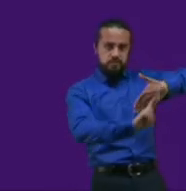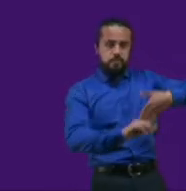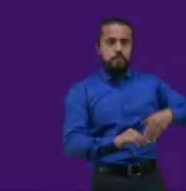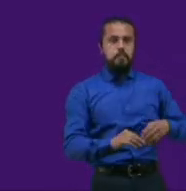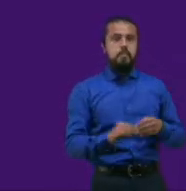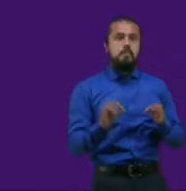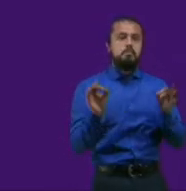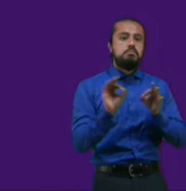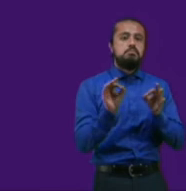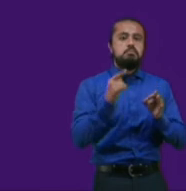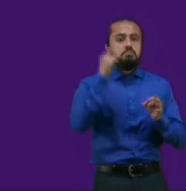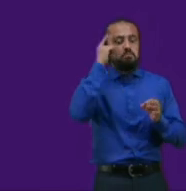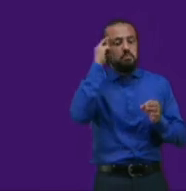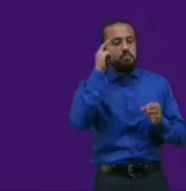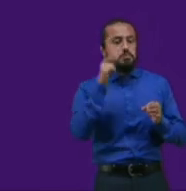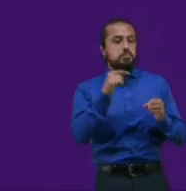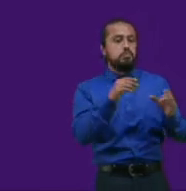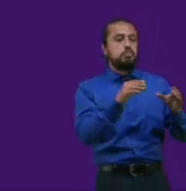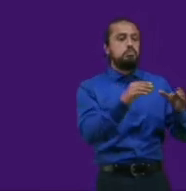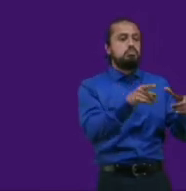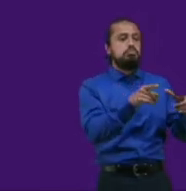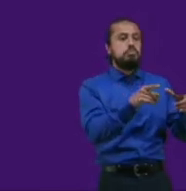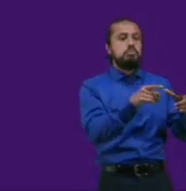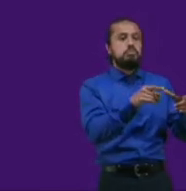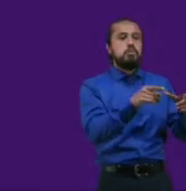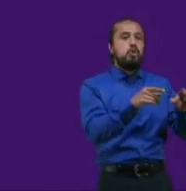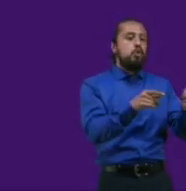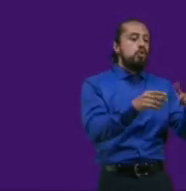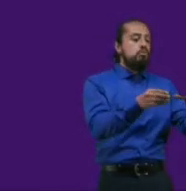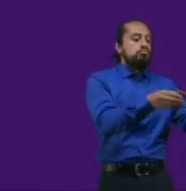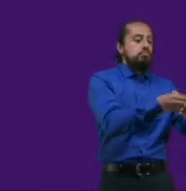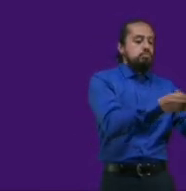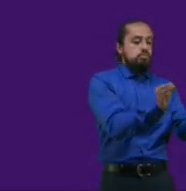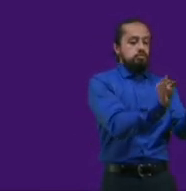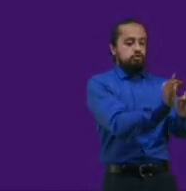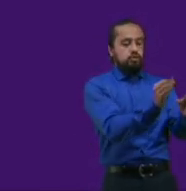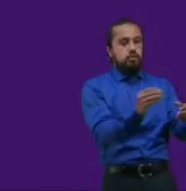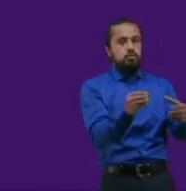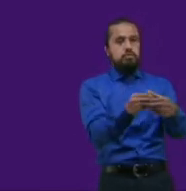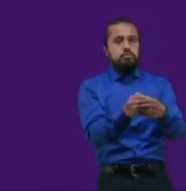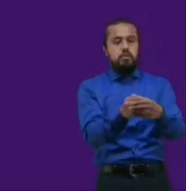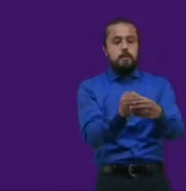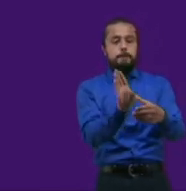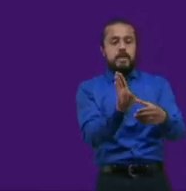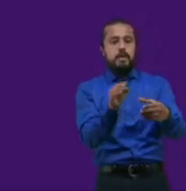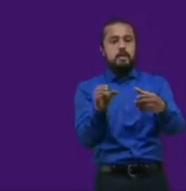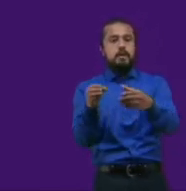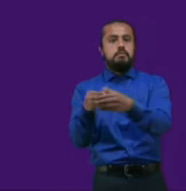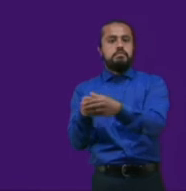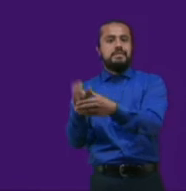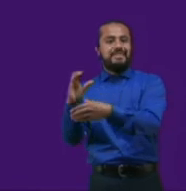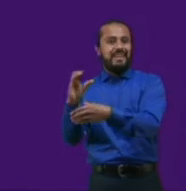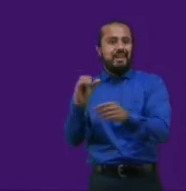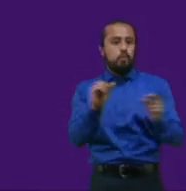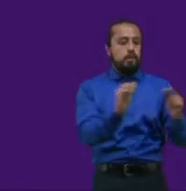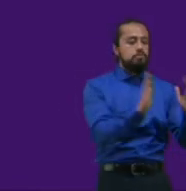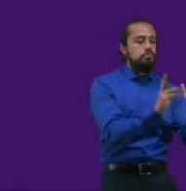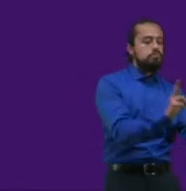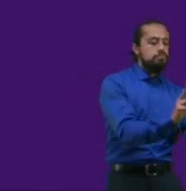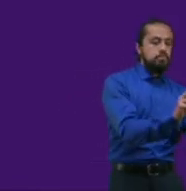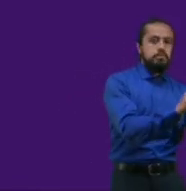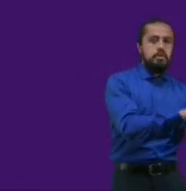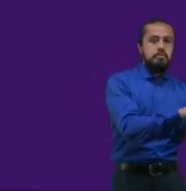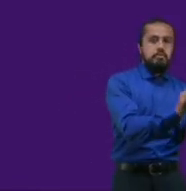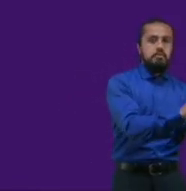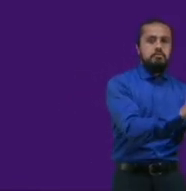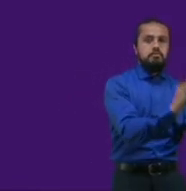Round y Serie A, y hay otros que hacen solo desde la B, y si les comienzas a dar, pues pierdes